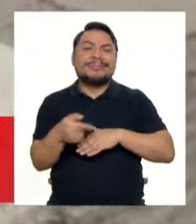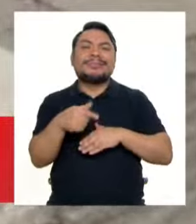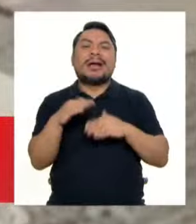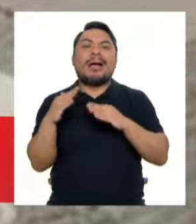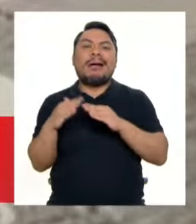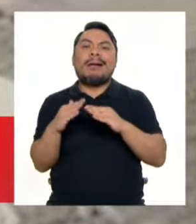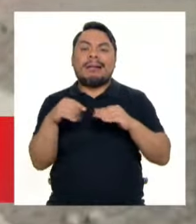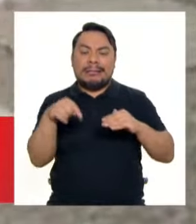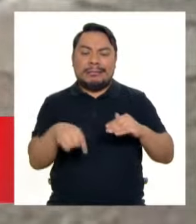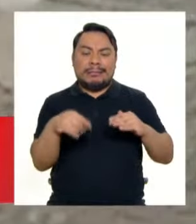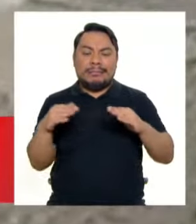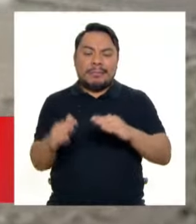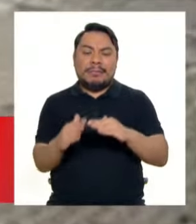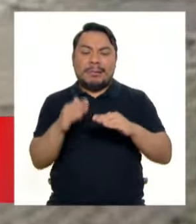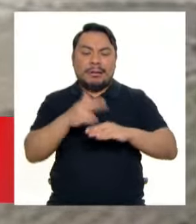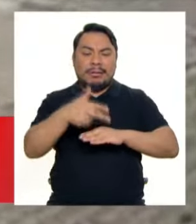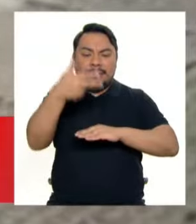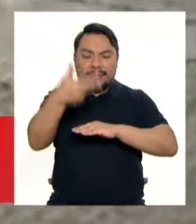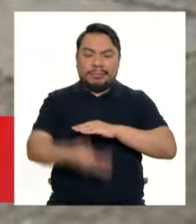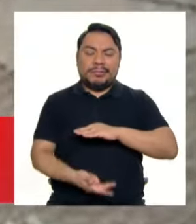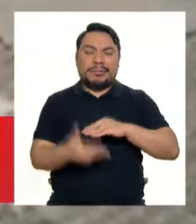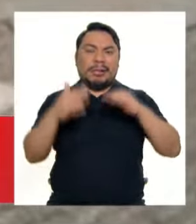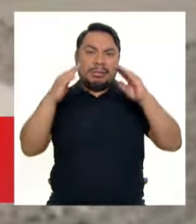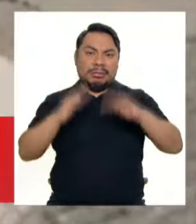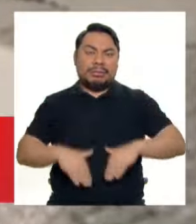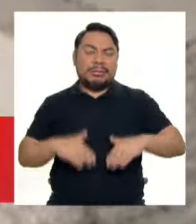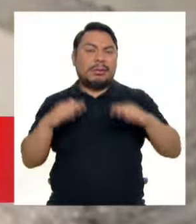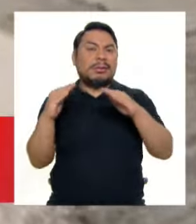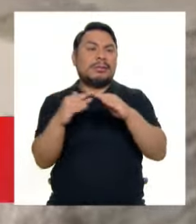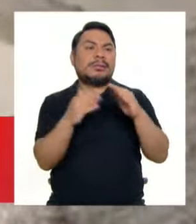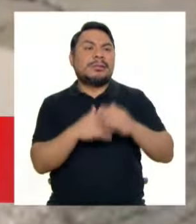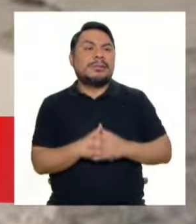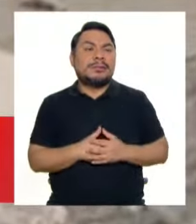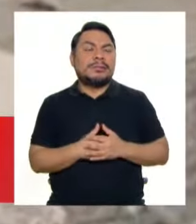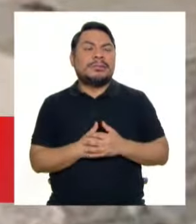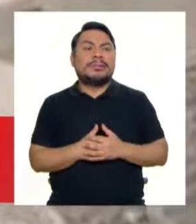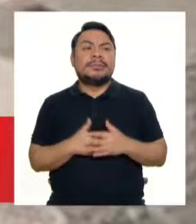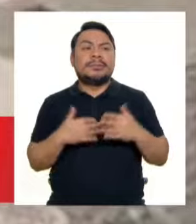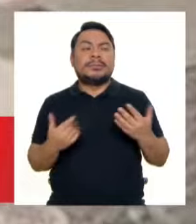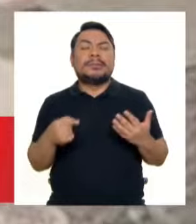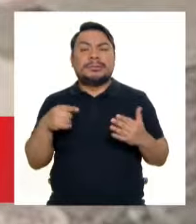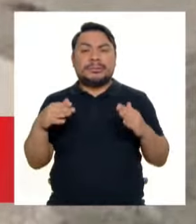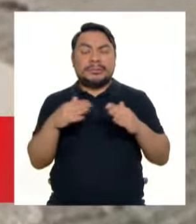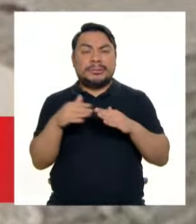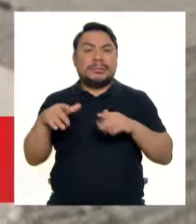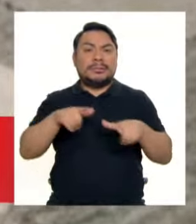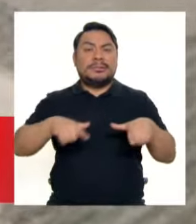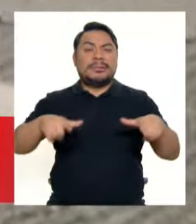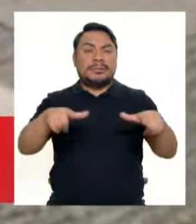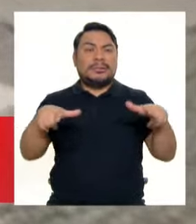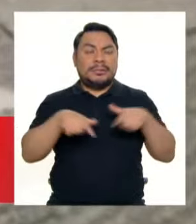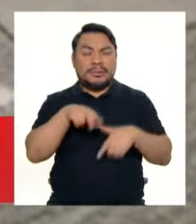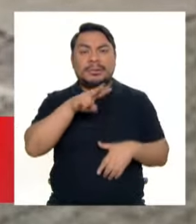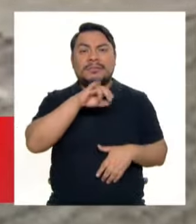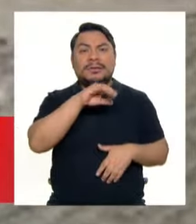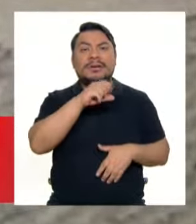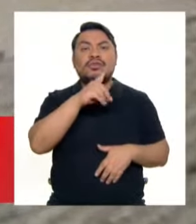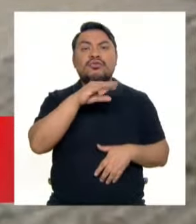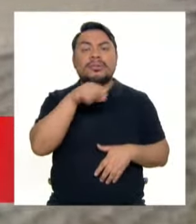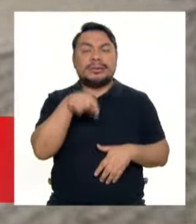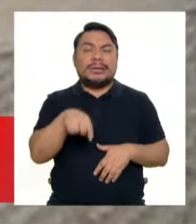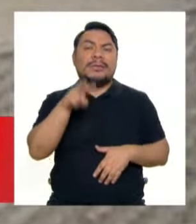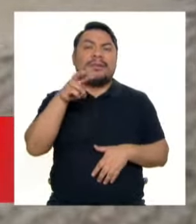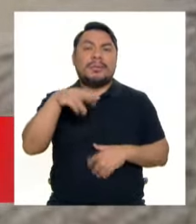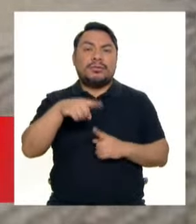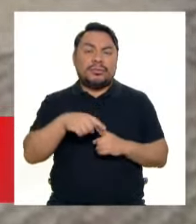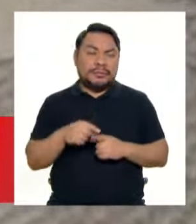que que se encuentran con mayor precisión en el asentamiento Humano Villa Lourdes do ecológico en el distrito de Villa María